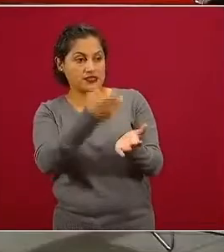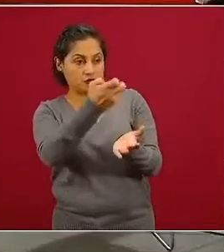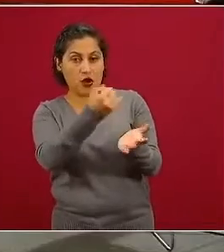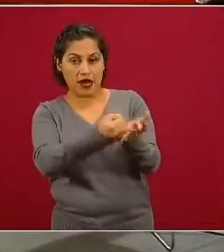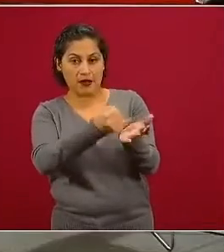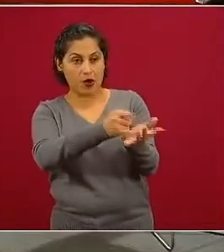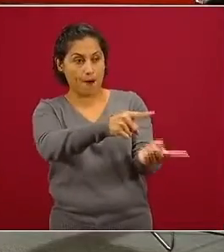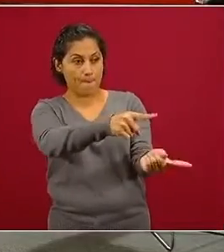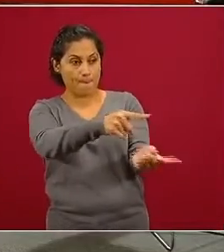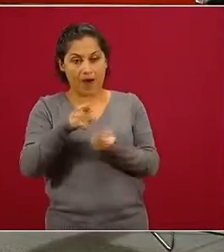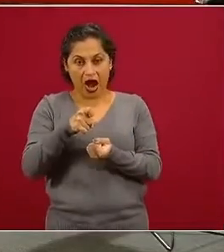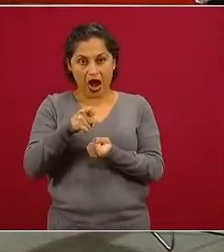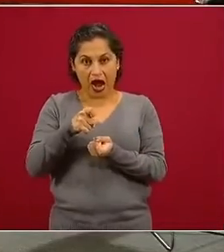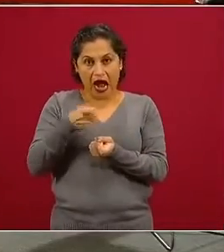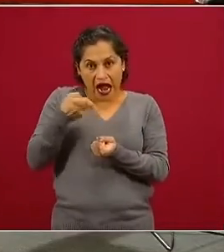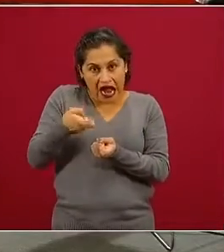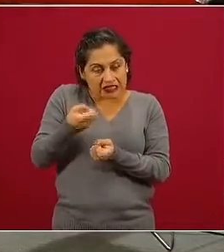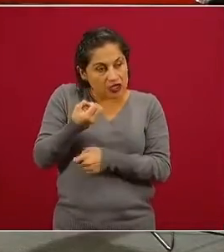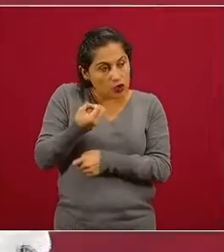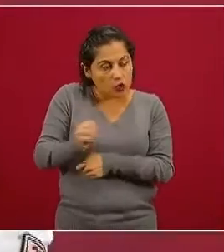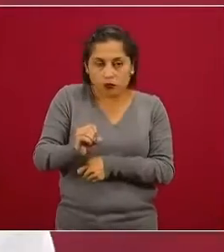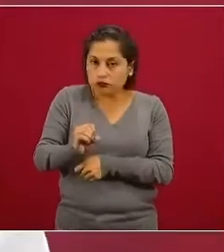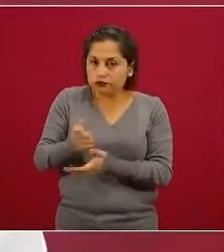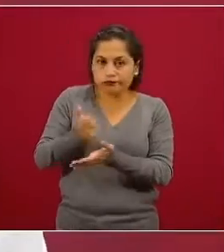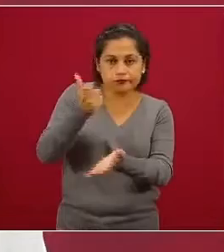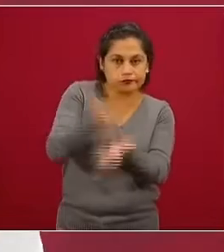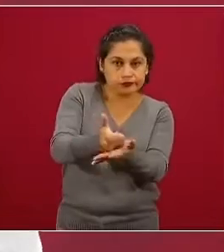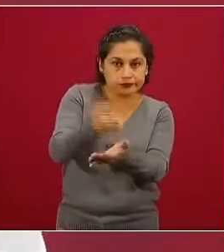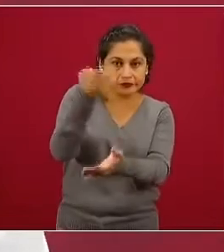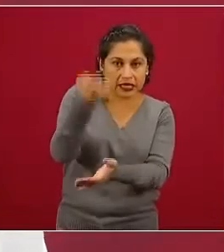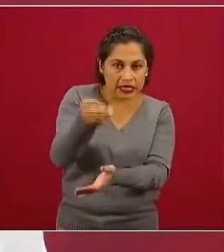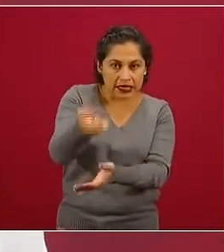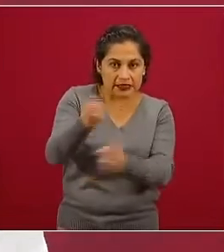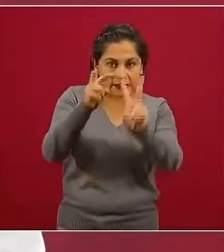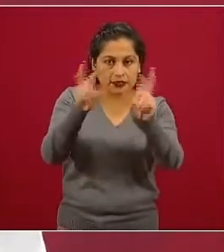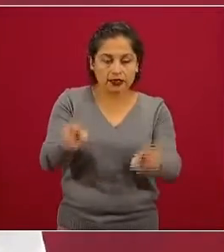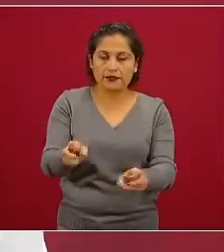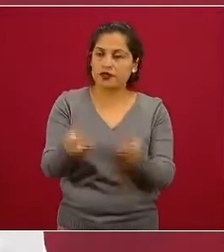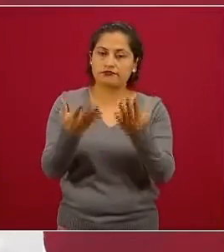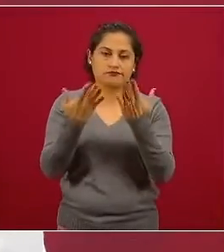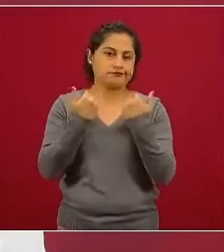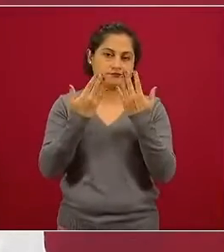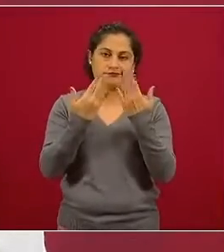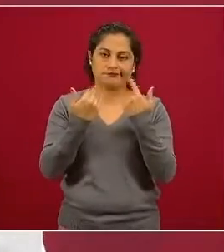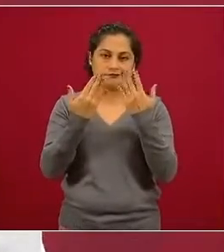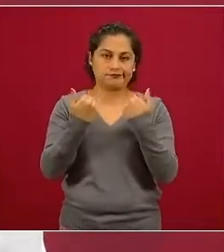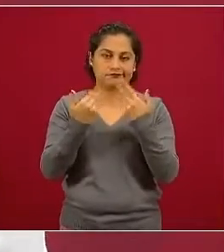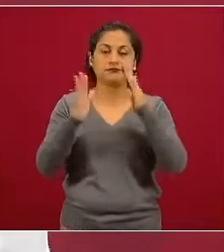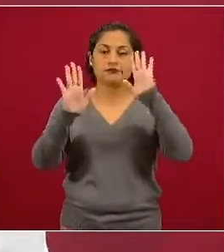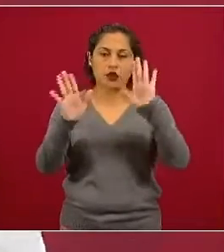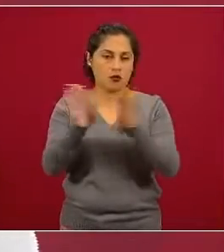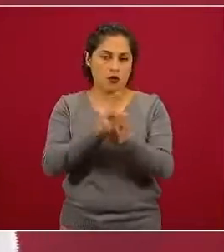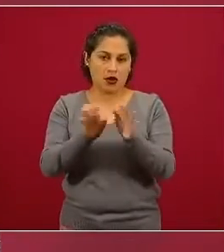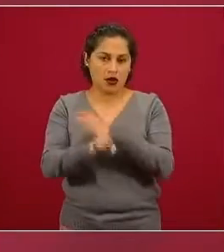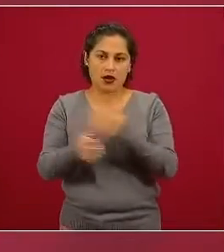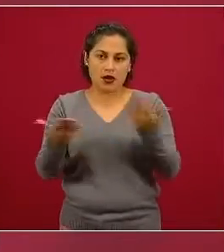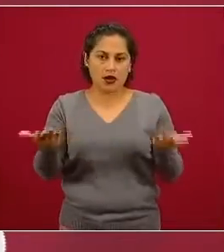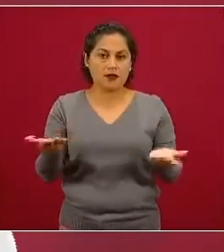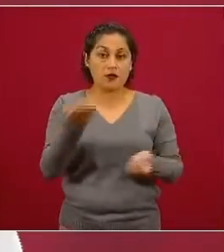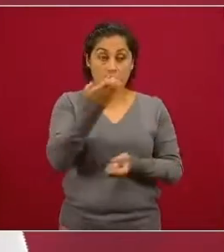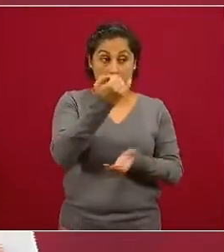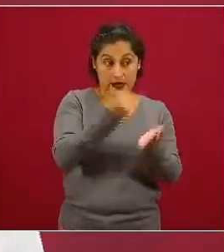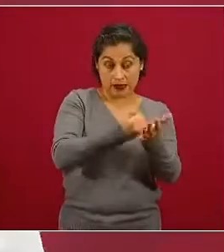¿Habría manera o usted considera que hay que cambiar la fórmula de distribución de estos recursos? Esto que usted relata también es muy importante. En México no existe